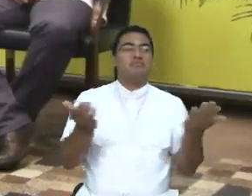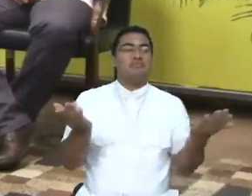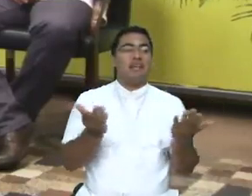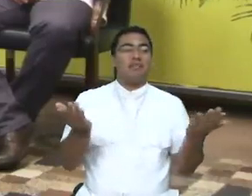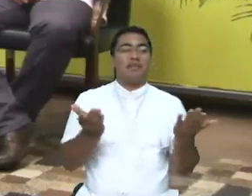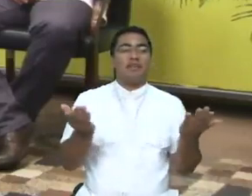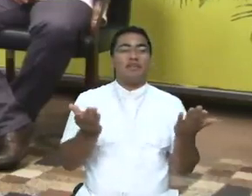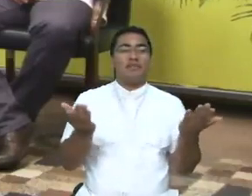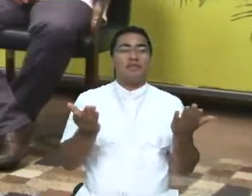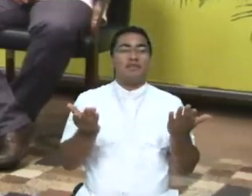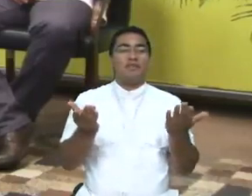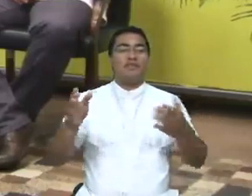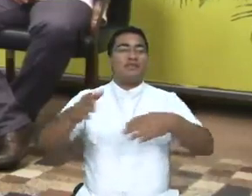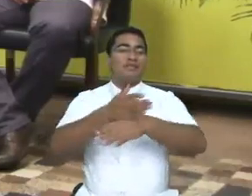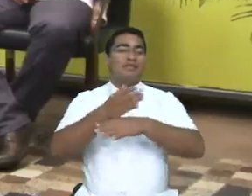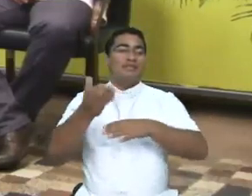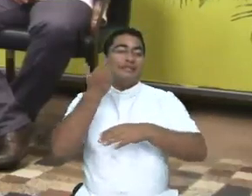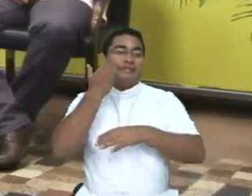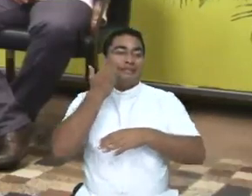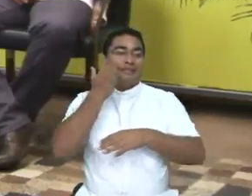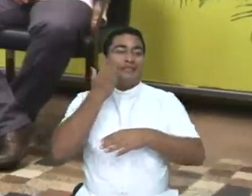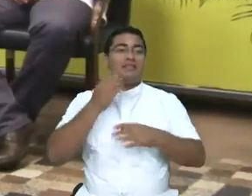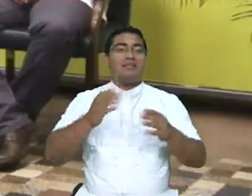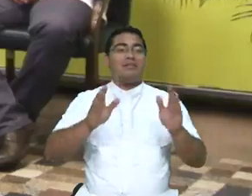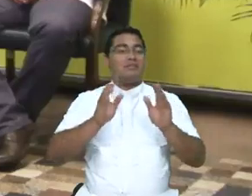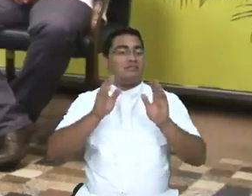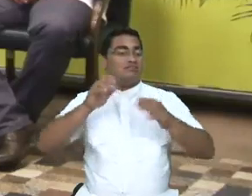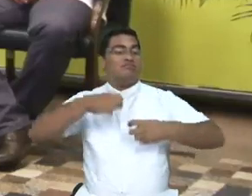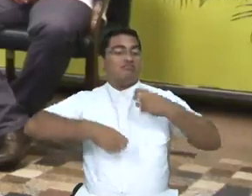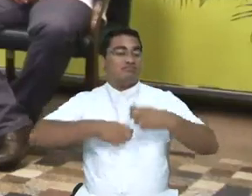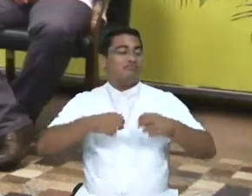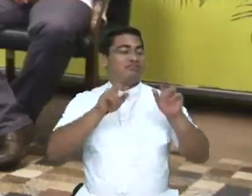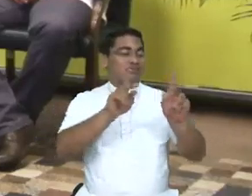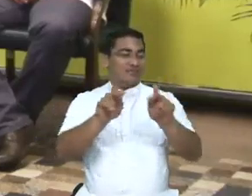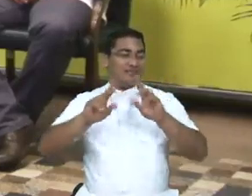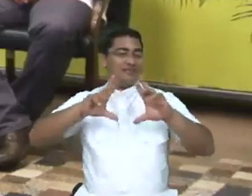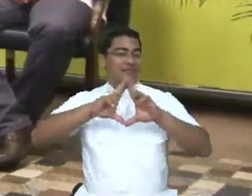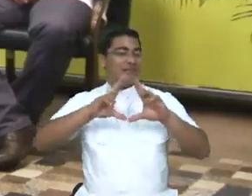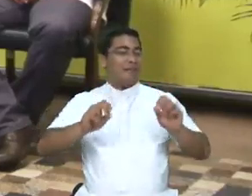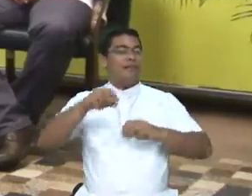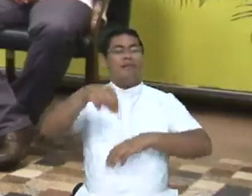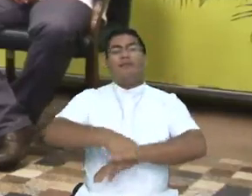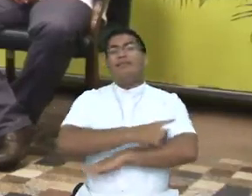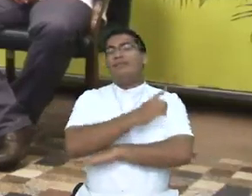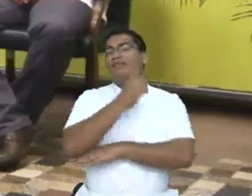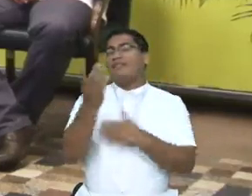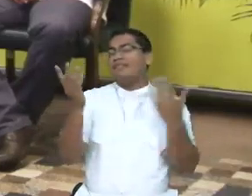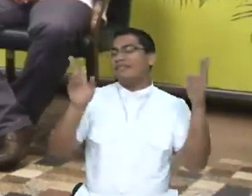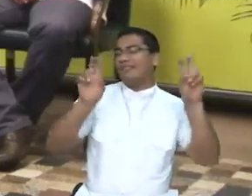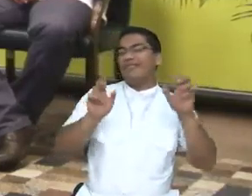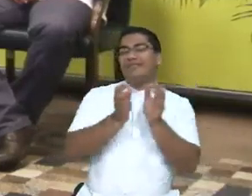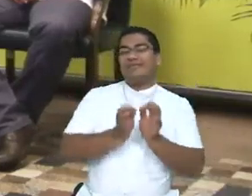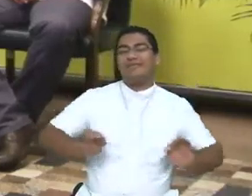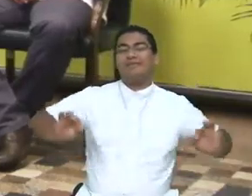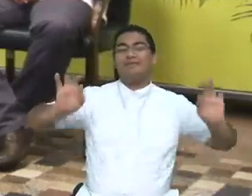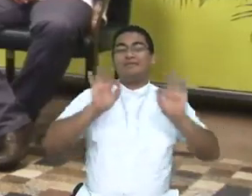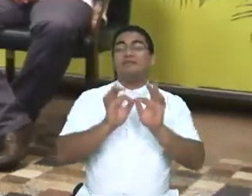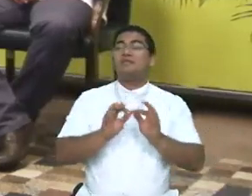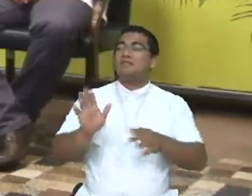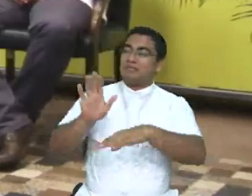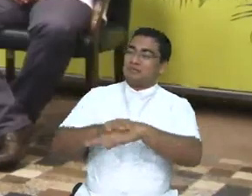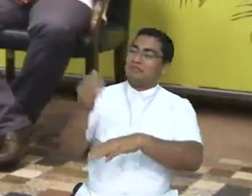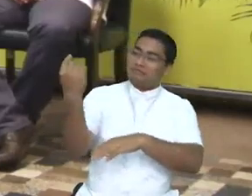diferentes padecimientos que afectan a la población nicaragüense. El día de hoy tenemos un tema muy interesante. Tenemos aquí como